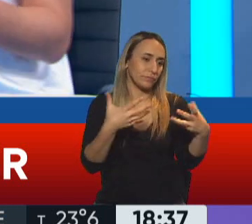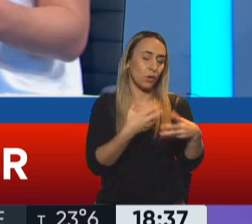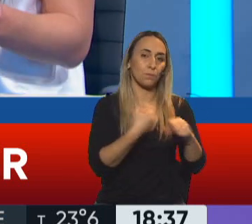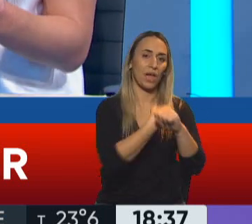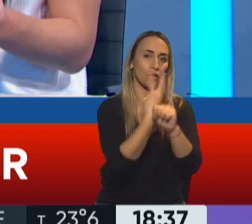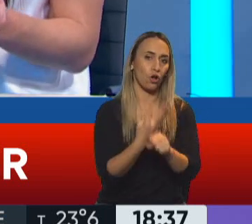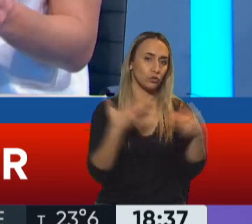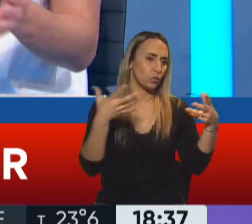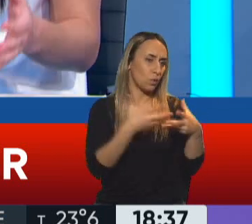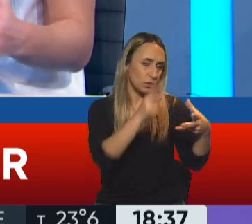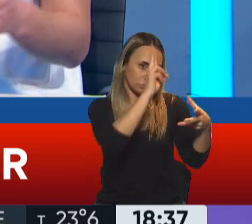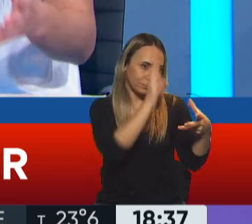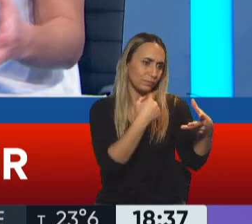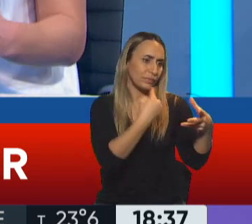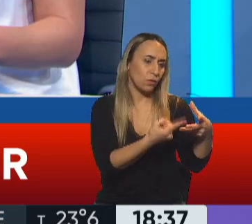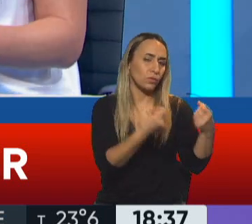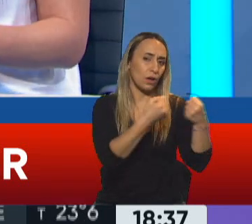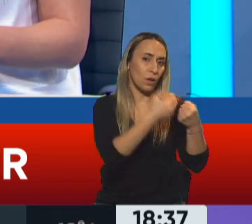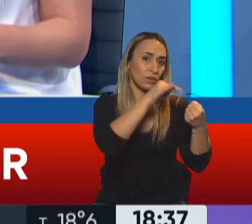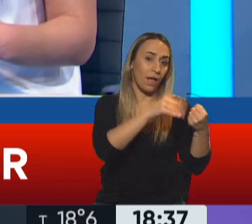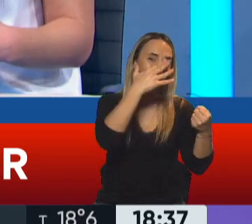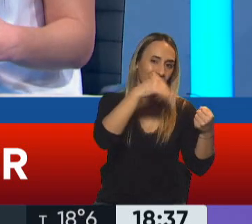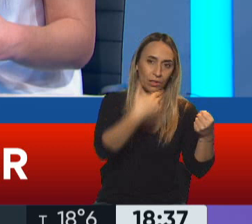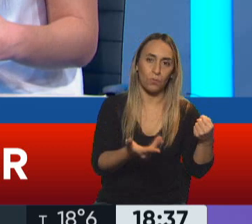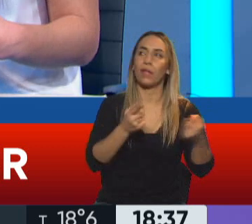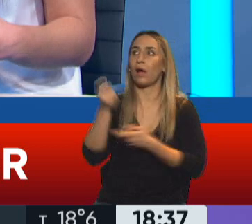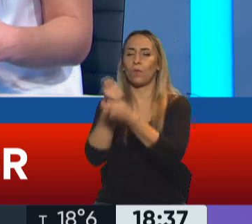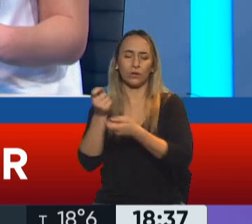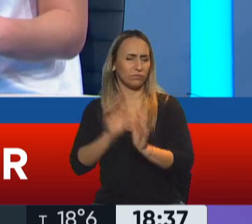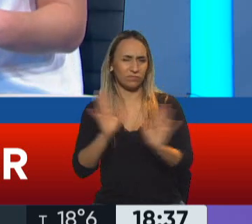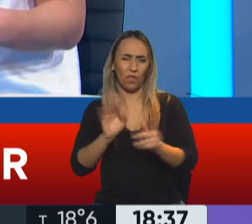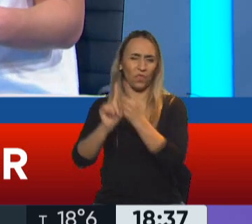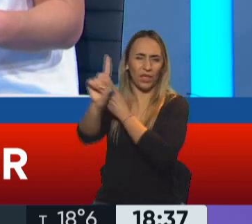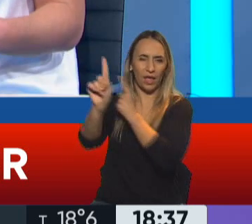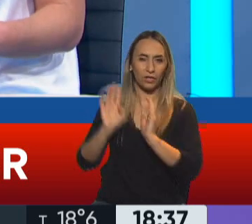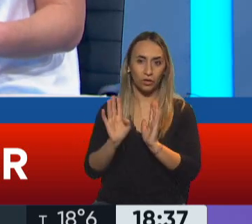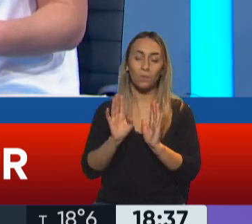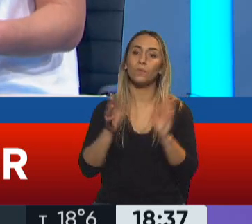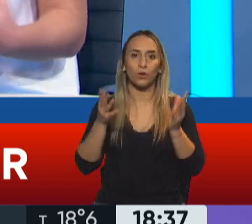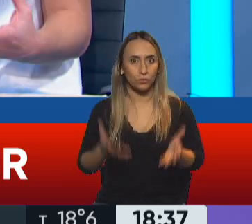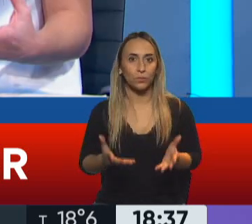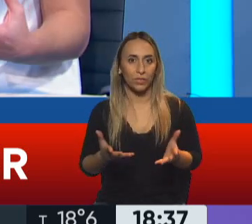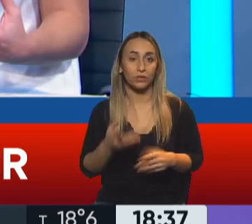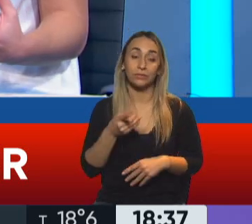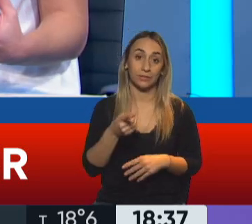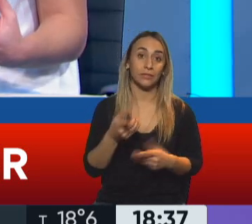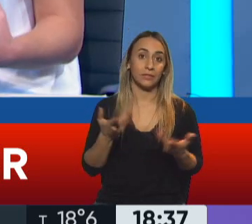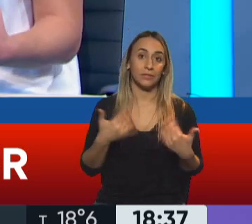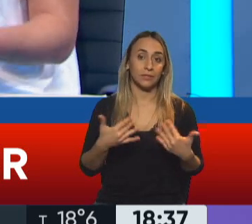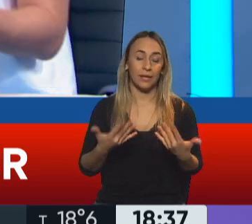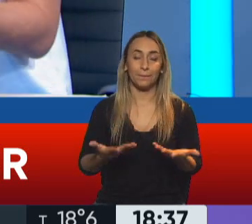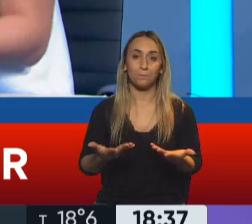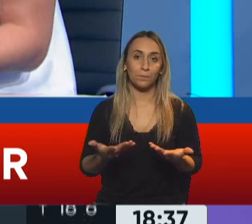del acuerdo del Mercosur y de los miembros que forman parte de este bloque. Eso, por supuesto, de alguna manera,